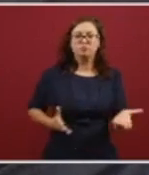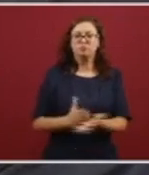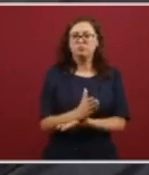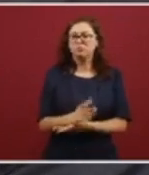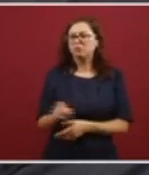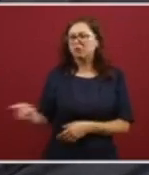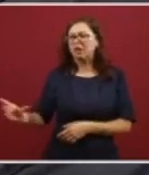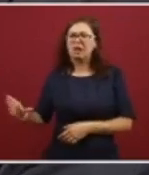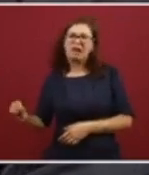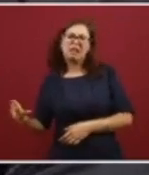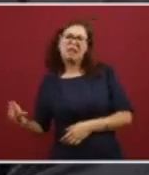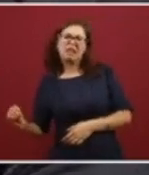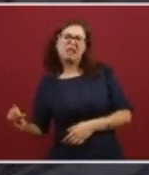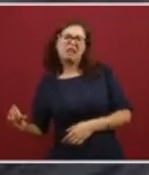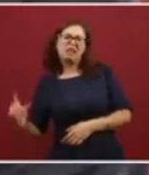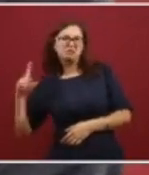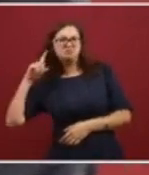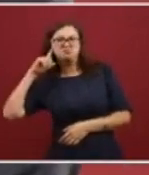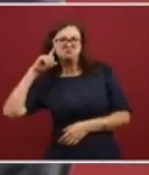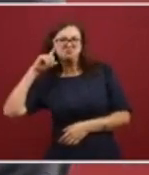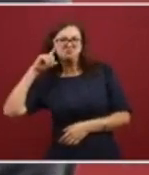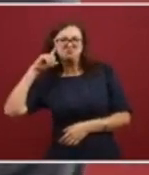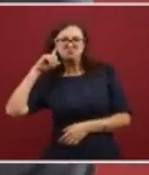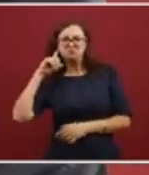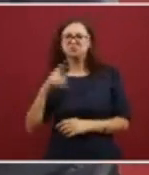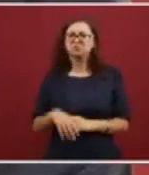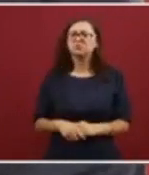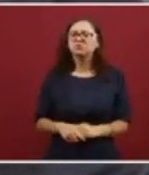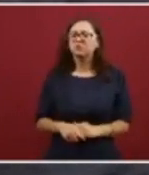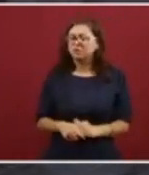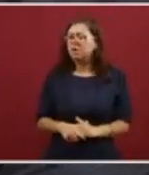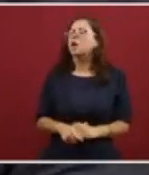Sí, sí, porque